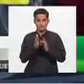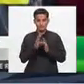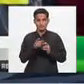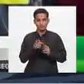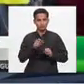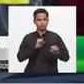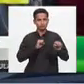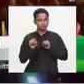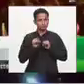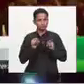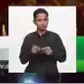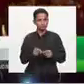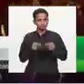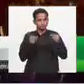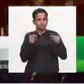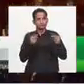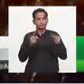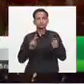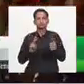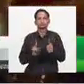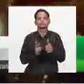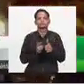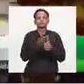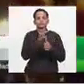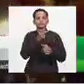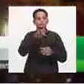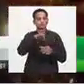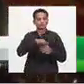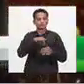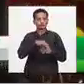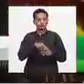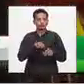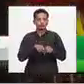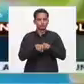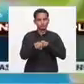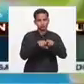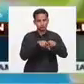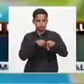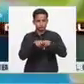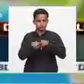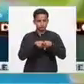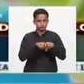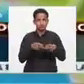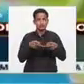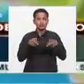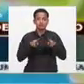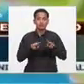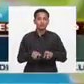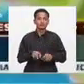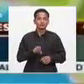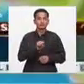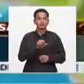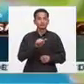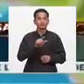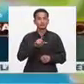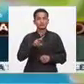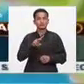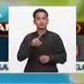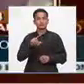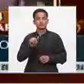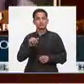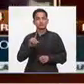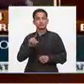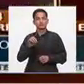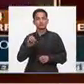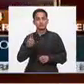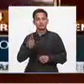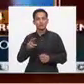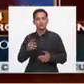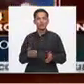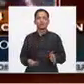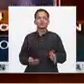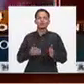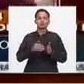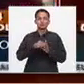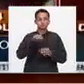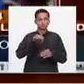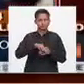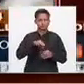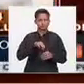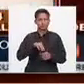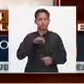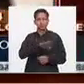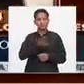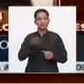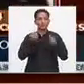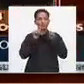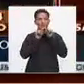Guillermo Solís se verán en un una segunda vuelta electoral en El Salvador también habrá balotaje el organismo electoral de este